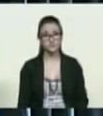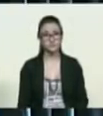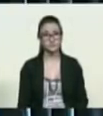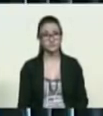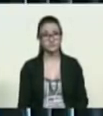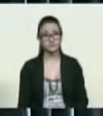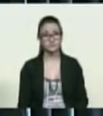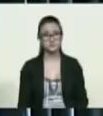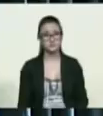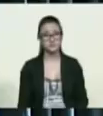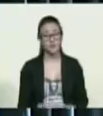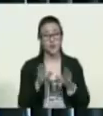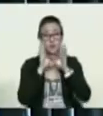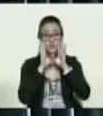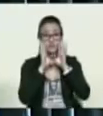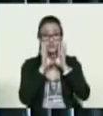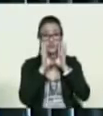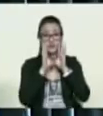Al menos lo confiesa